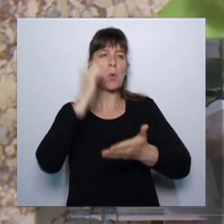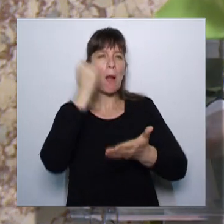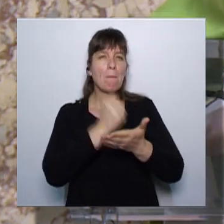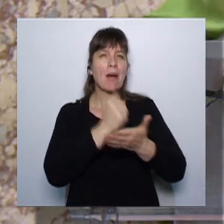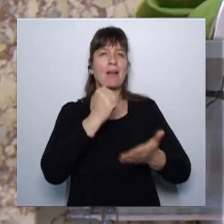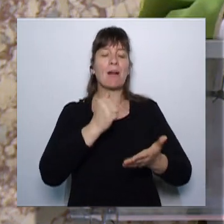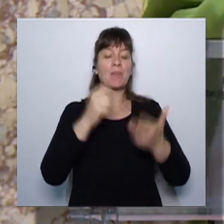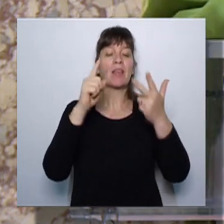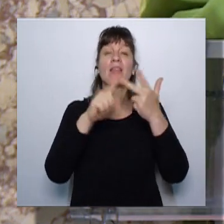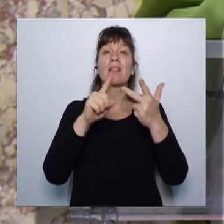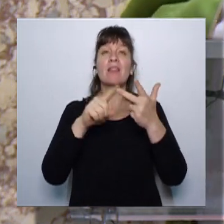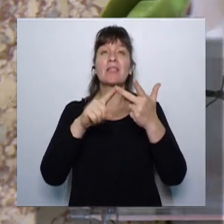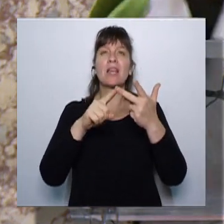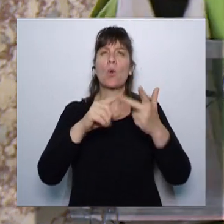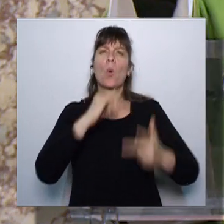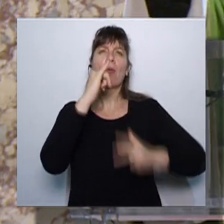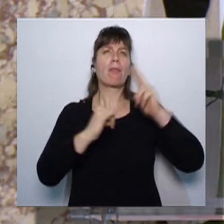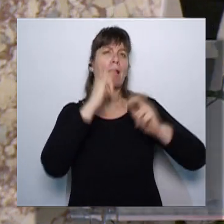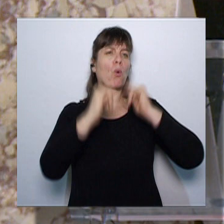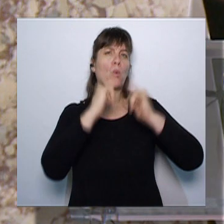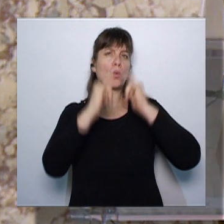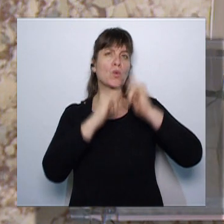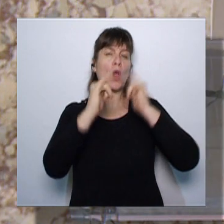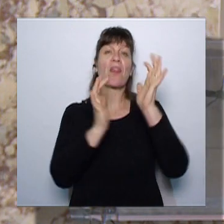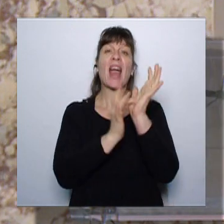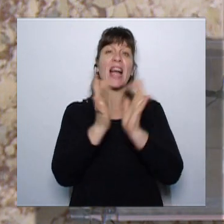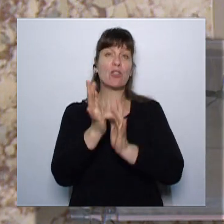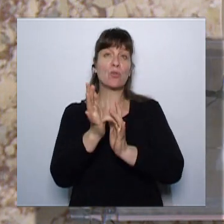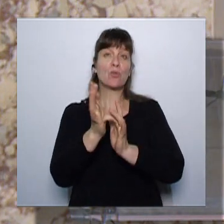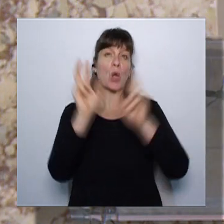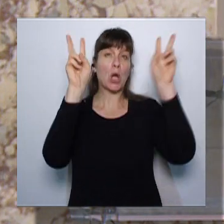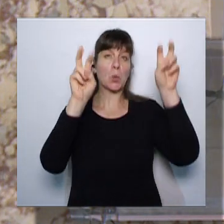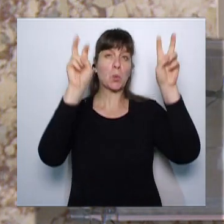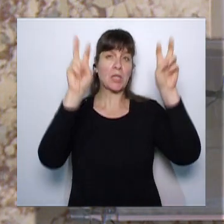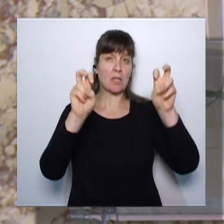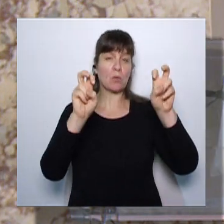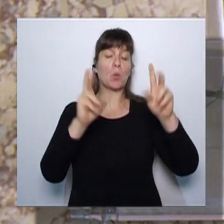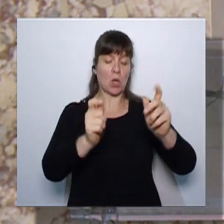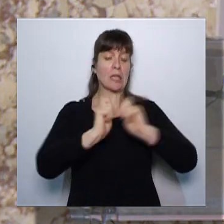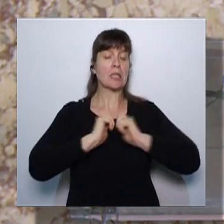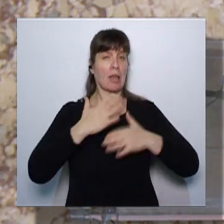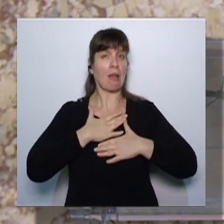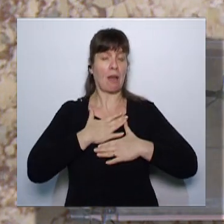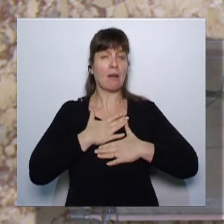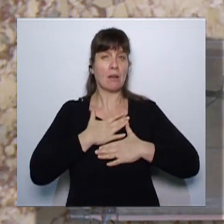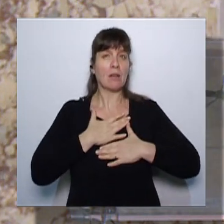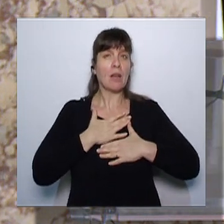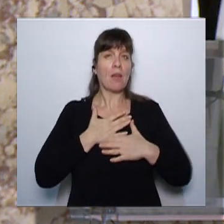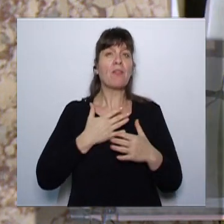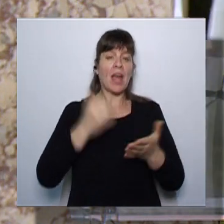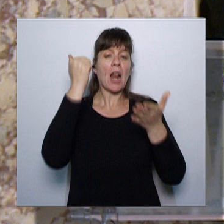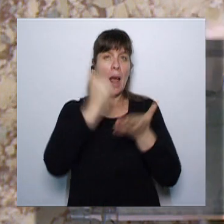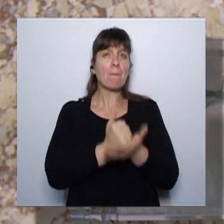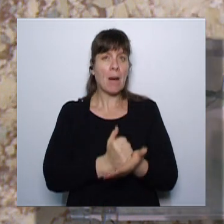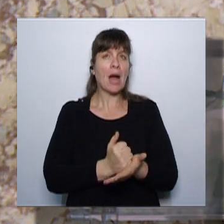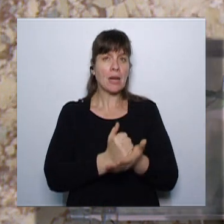signo y en tercer lugar un discurso de jesús con un título que se arroga cristo a partir del